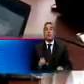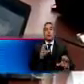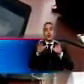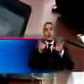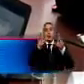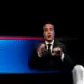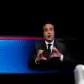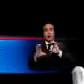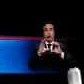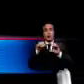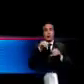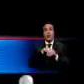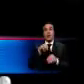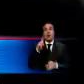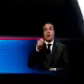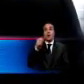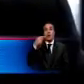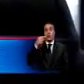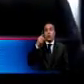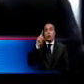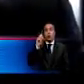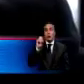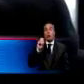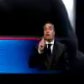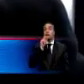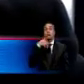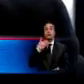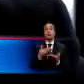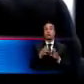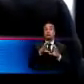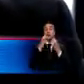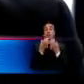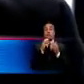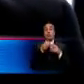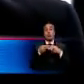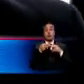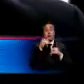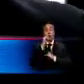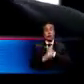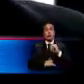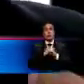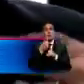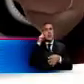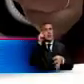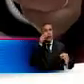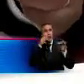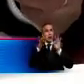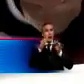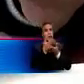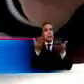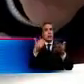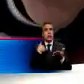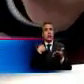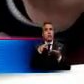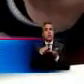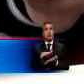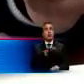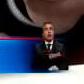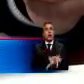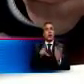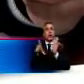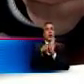Presidencia de la República, Eduardo Bonilla, quien llegó a la Comisión de Relaciones Internacionales para explicar el alcance y el contenido del